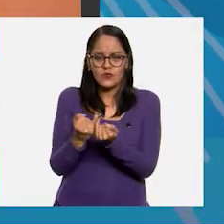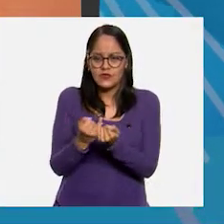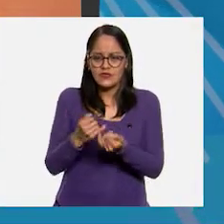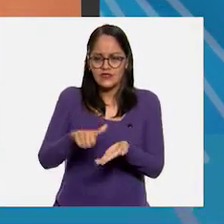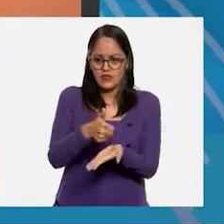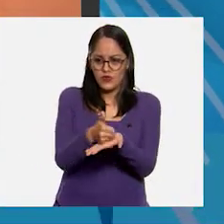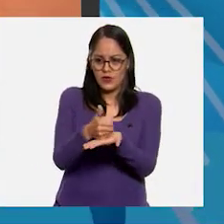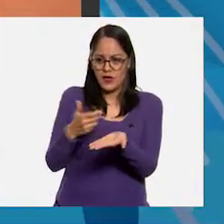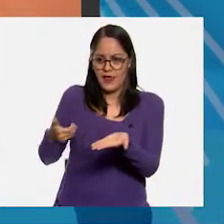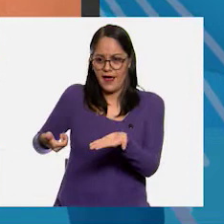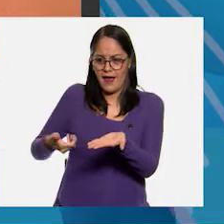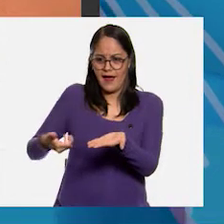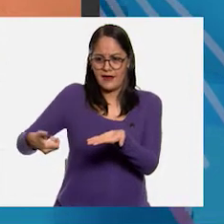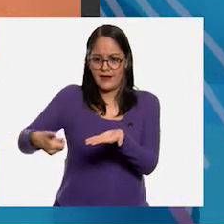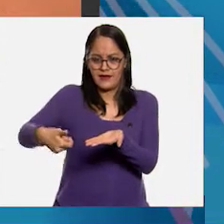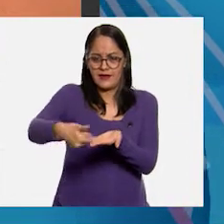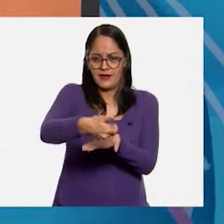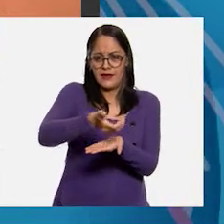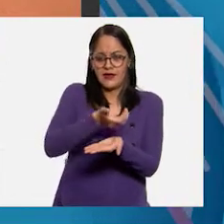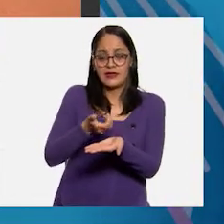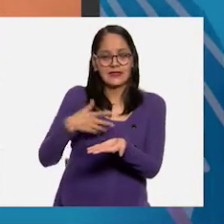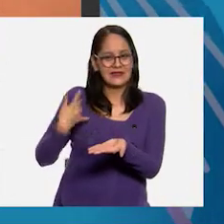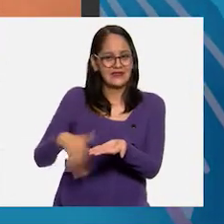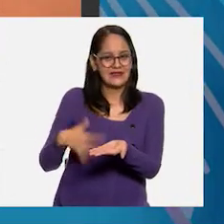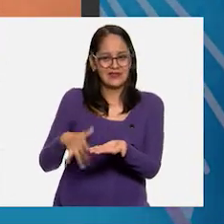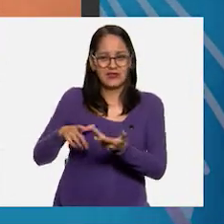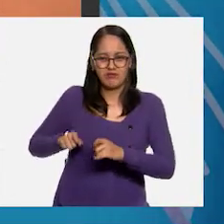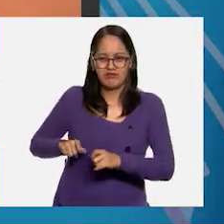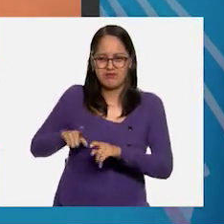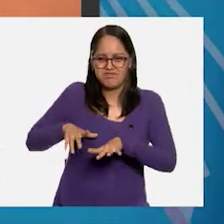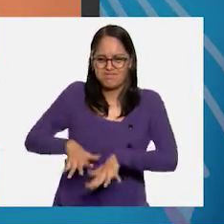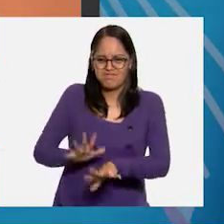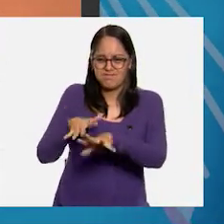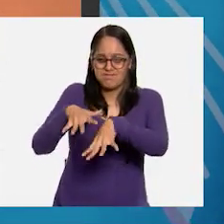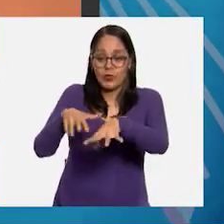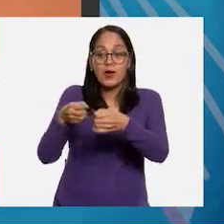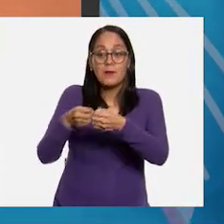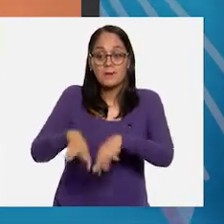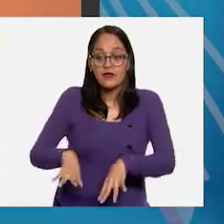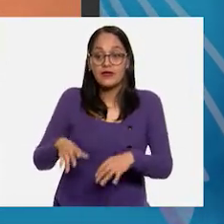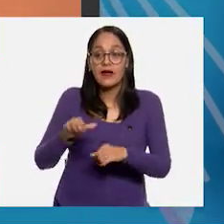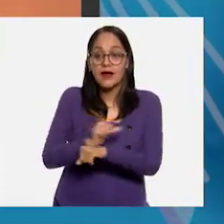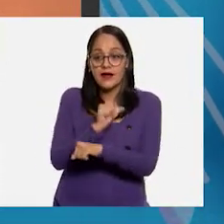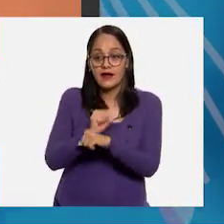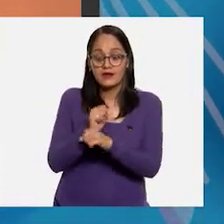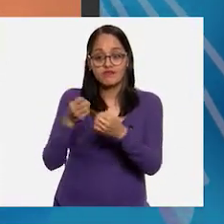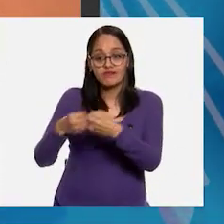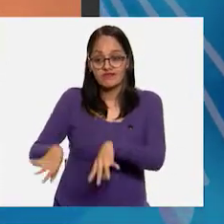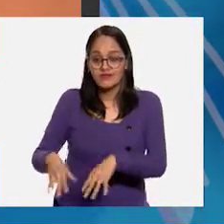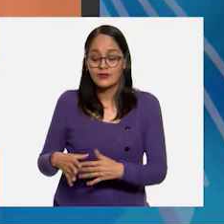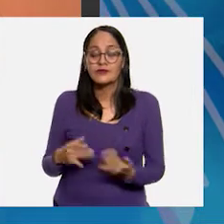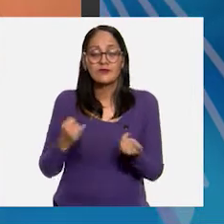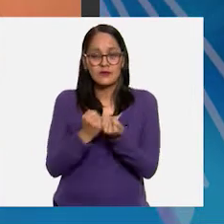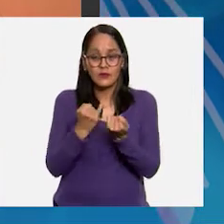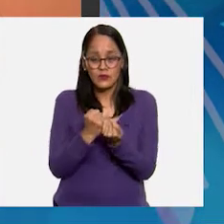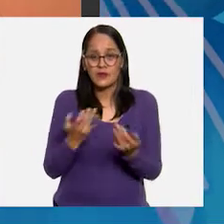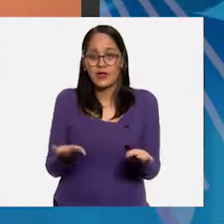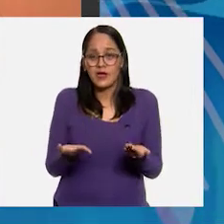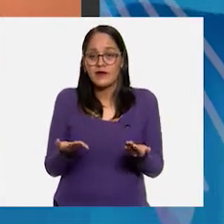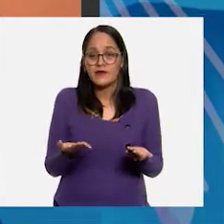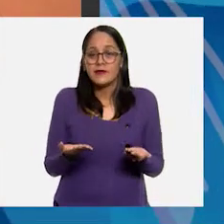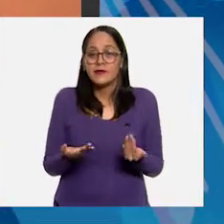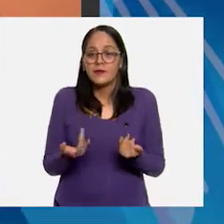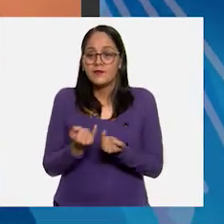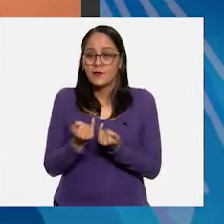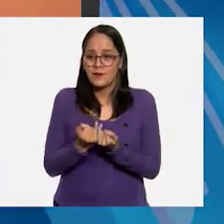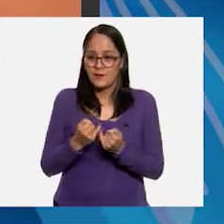ciudad aparecieron socavones en los que quedaban perdidos carros. Se